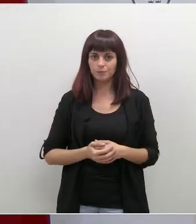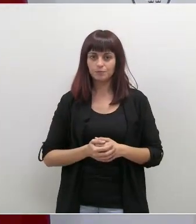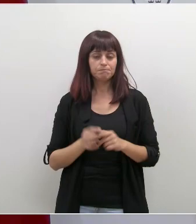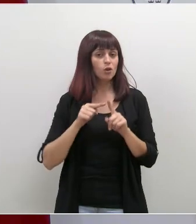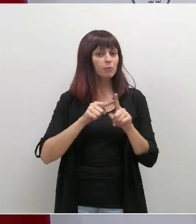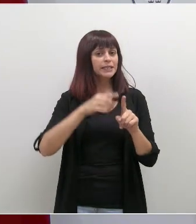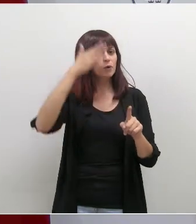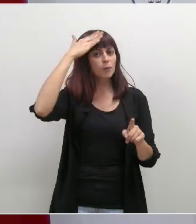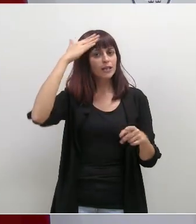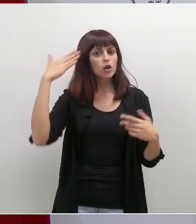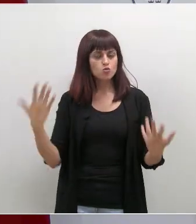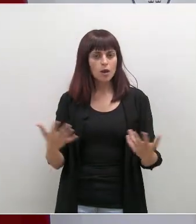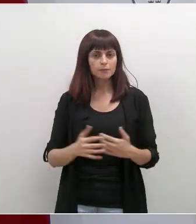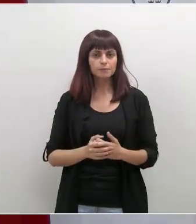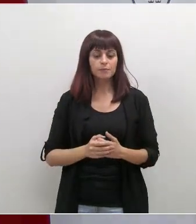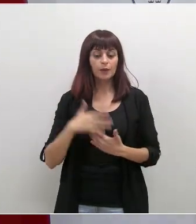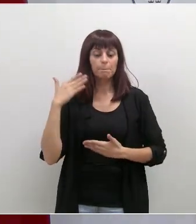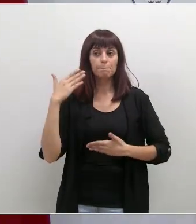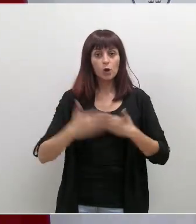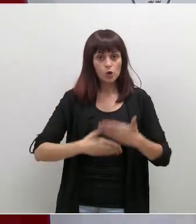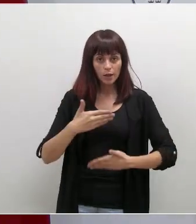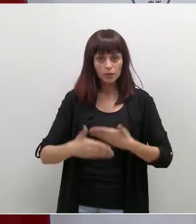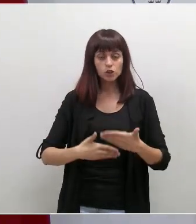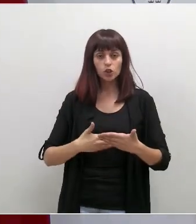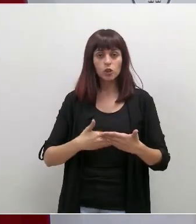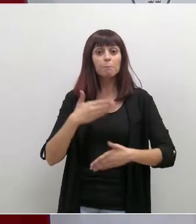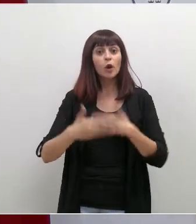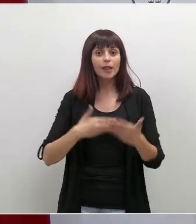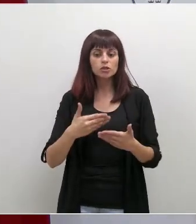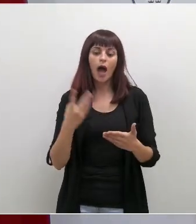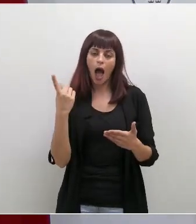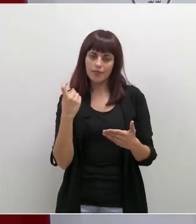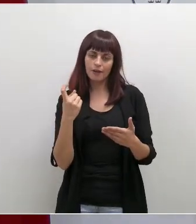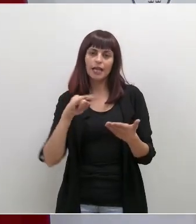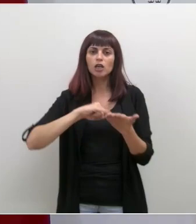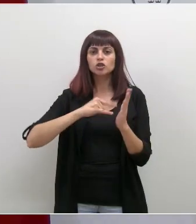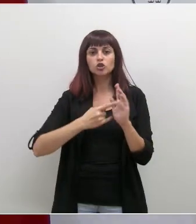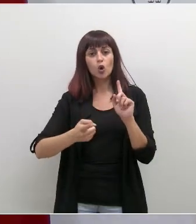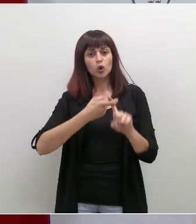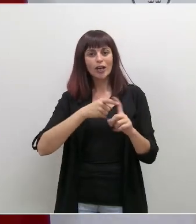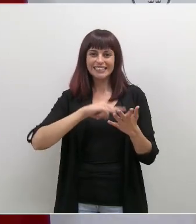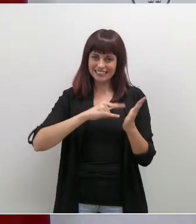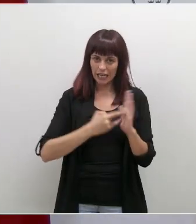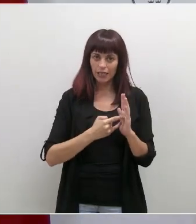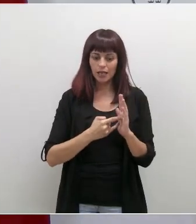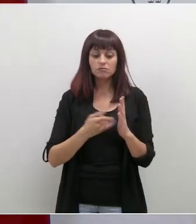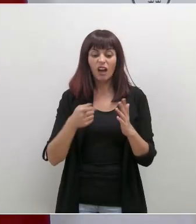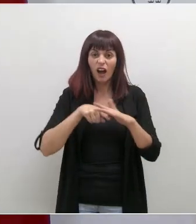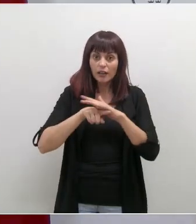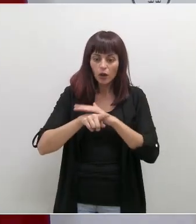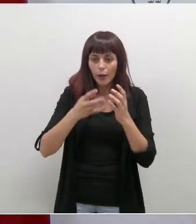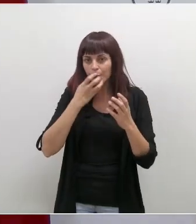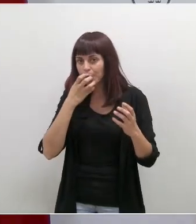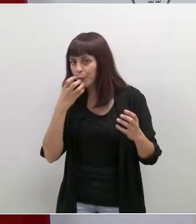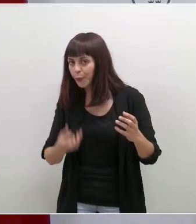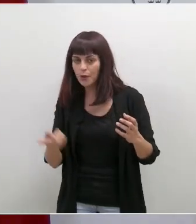objetivos prioritarios introducir en los procesos soluciones técnicas como la automatización que agilicen la tramitación, así